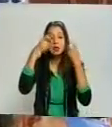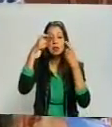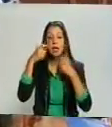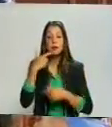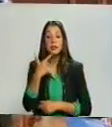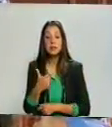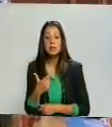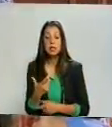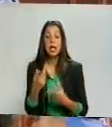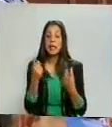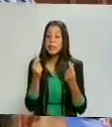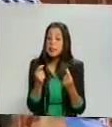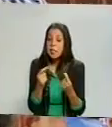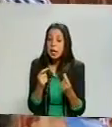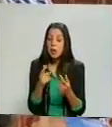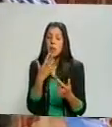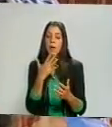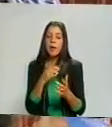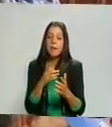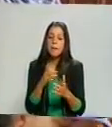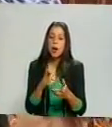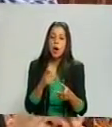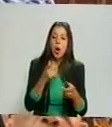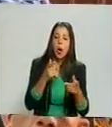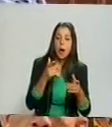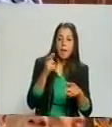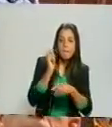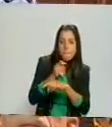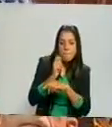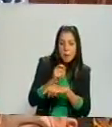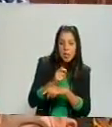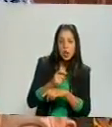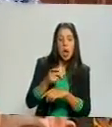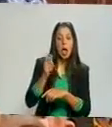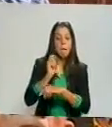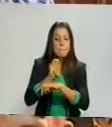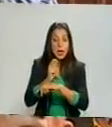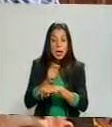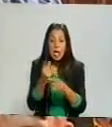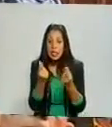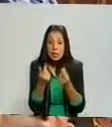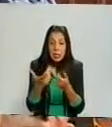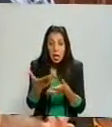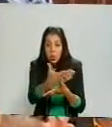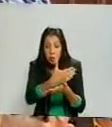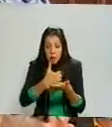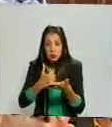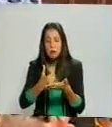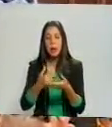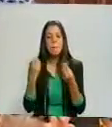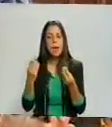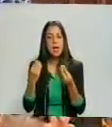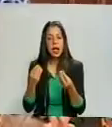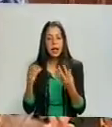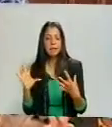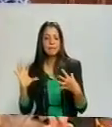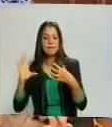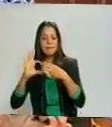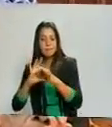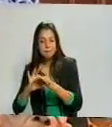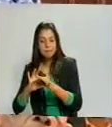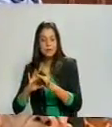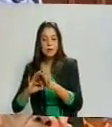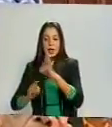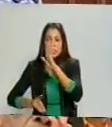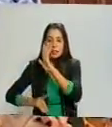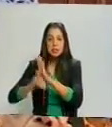los recursos que se deriven de la actividad del arco minero tiene que estar asociada al desarrollo